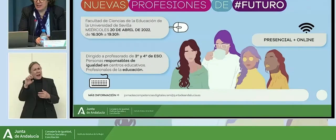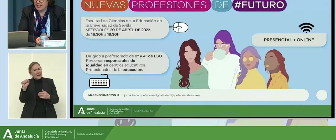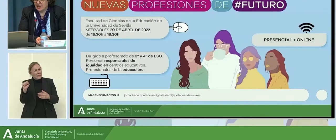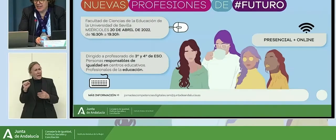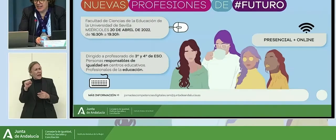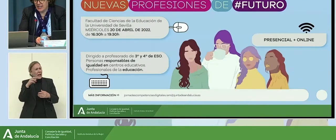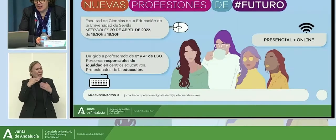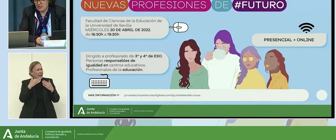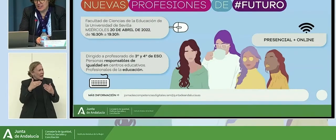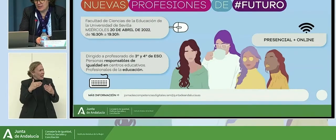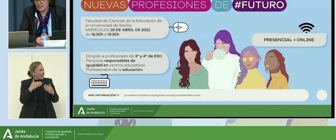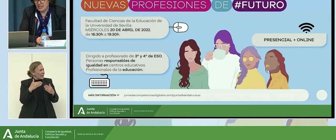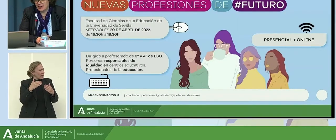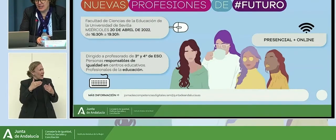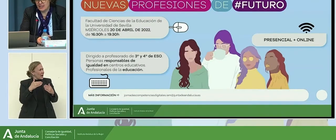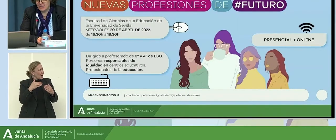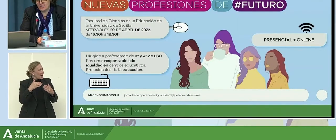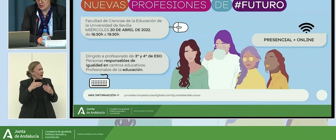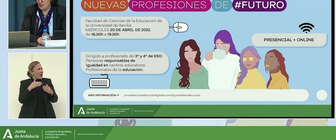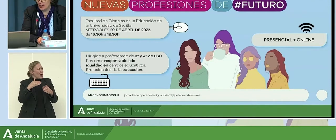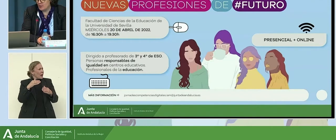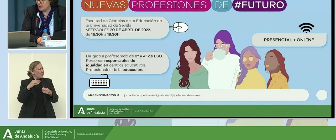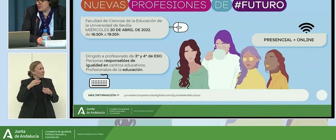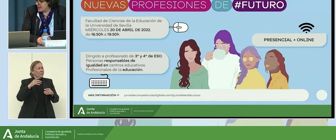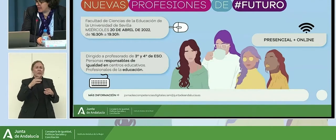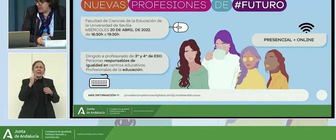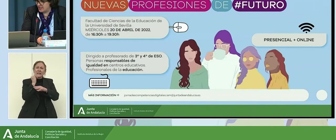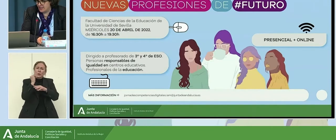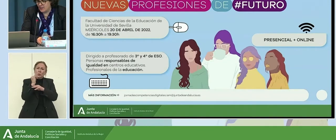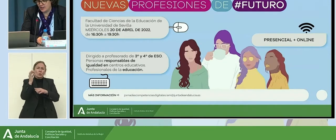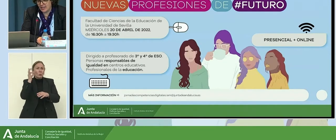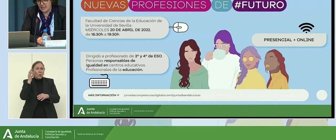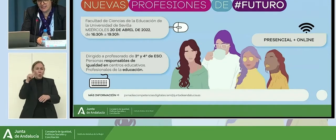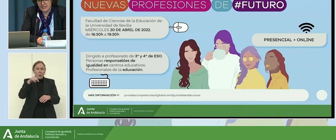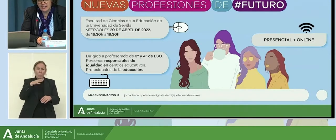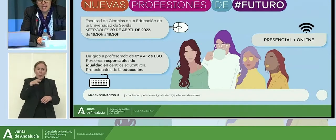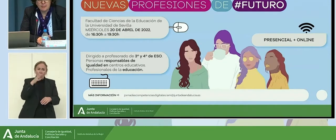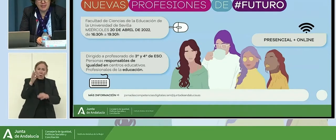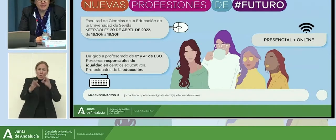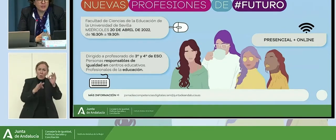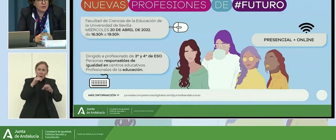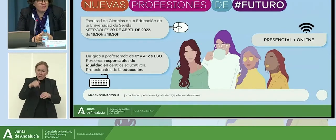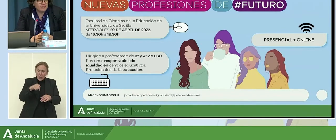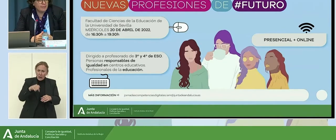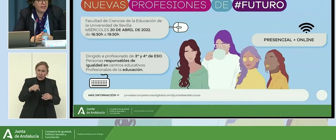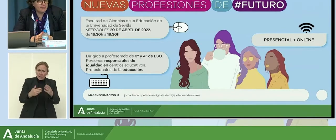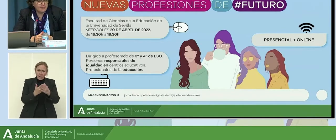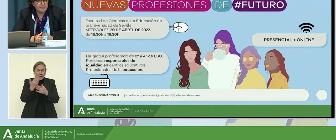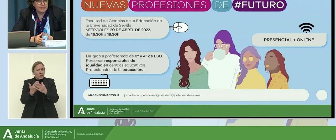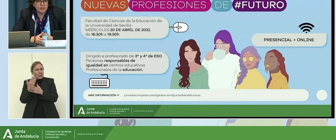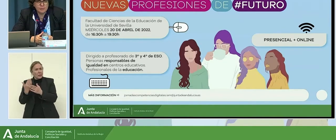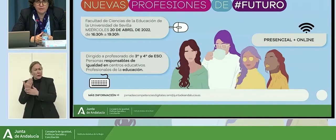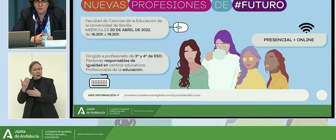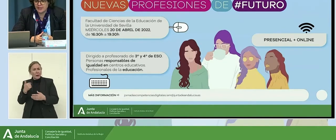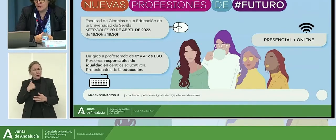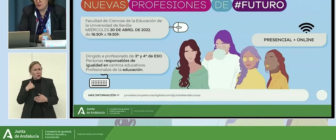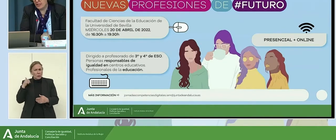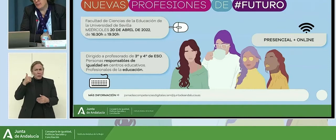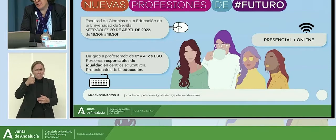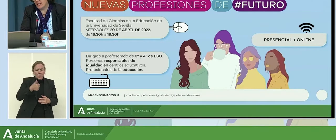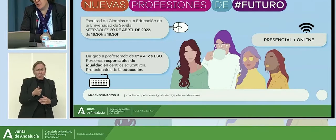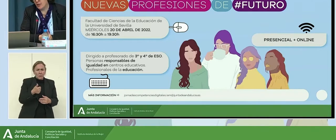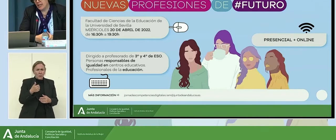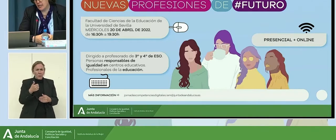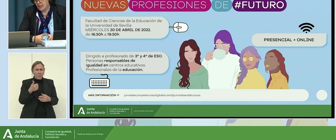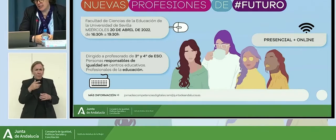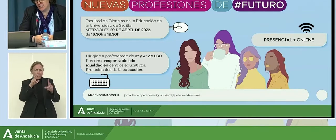Gracias también a Alejandro Estedi, que me ha traído hasta aquí, y al Instituto de la Mujer por organizar estas jornadas. Bien, yo, verán, yo llevo formando